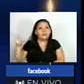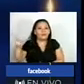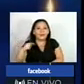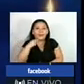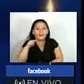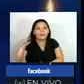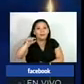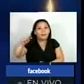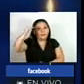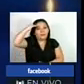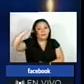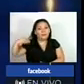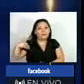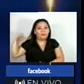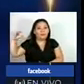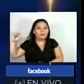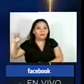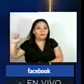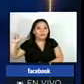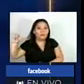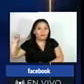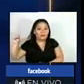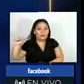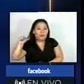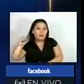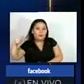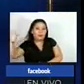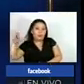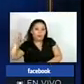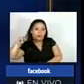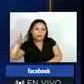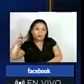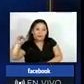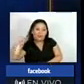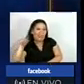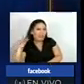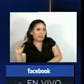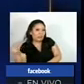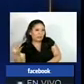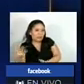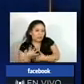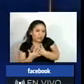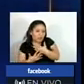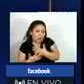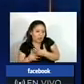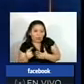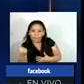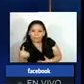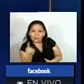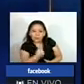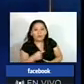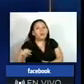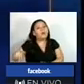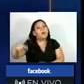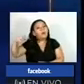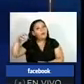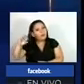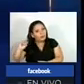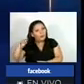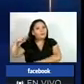Es Celsa Gertrudis Humana, viuda de Guzmán, quien necesita plasma convalesciente de tipo O positivo.